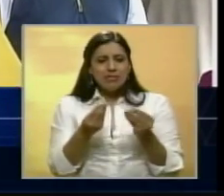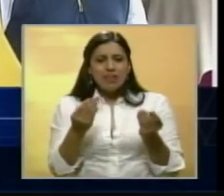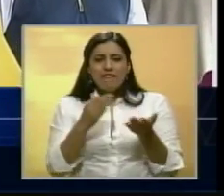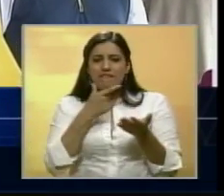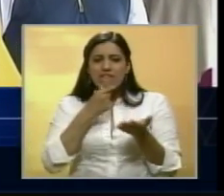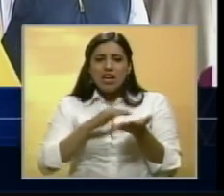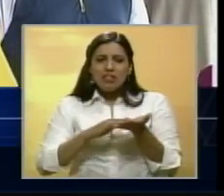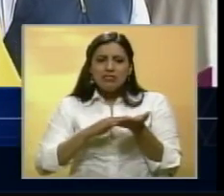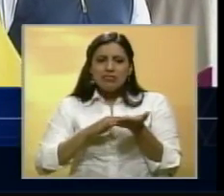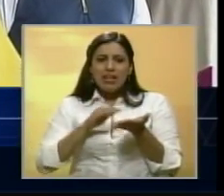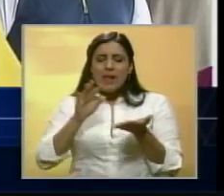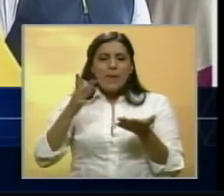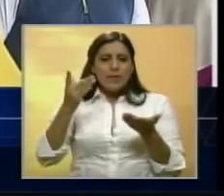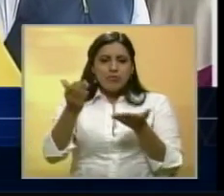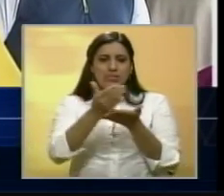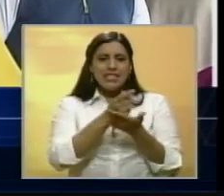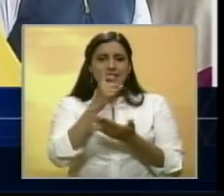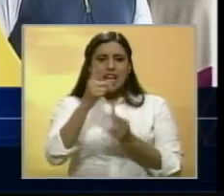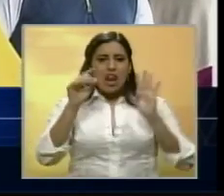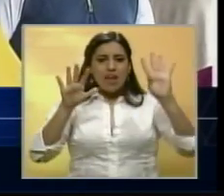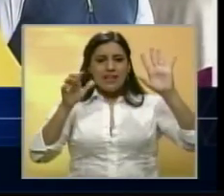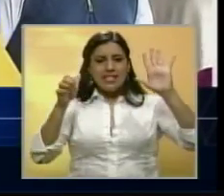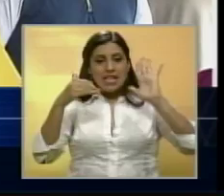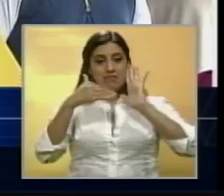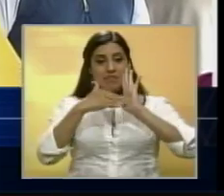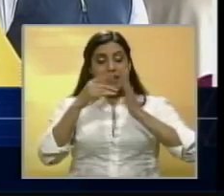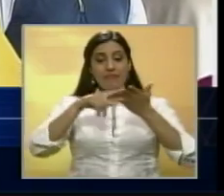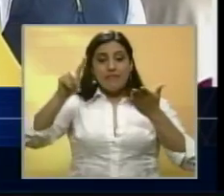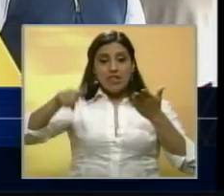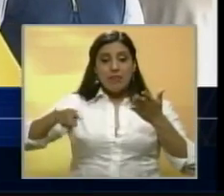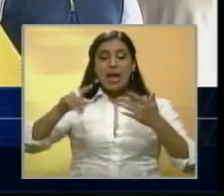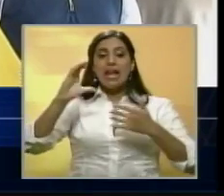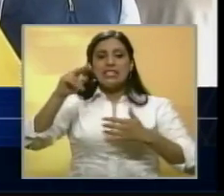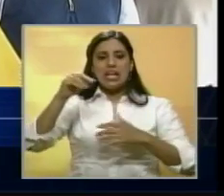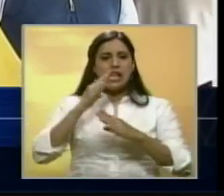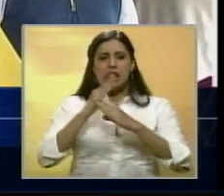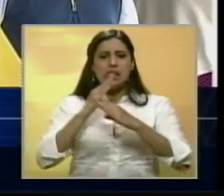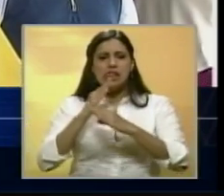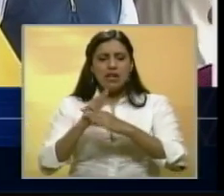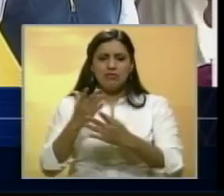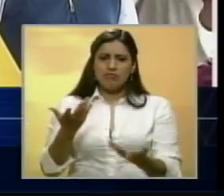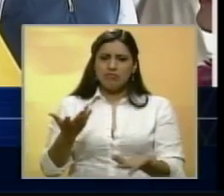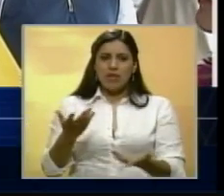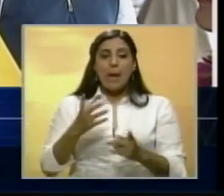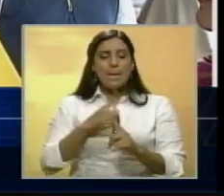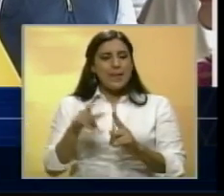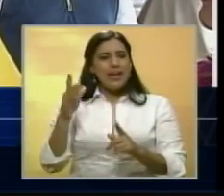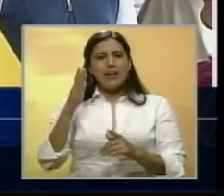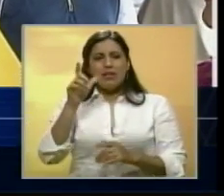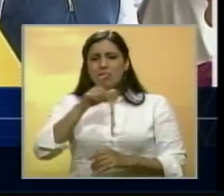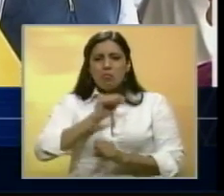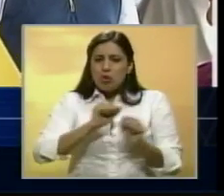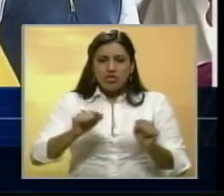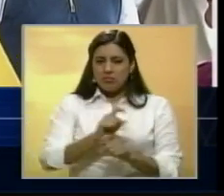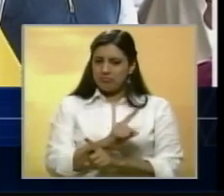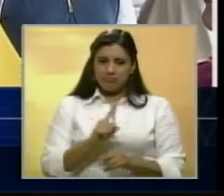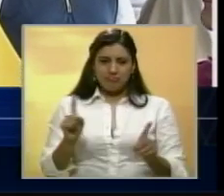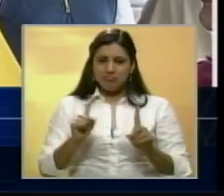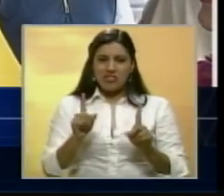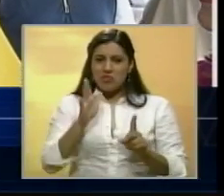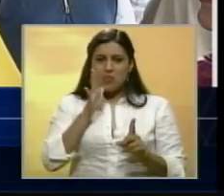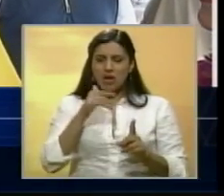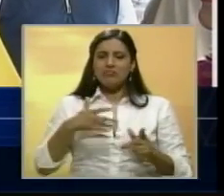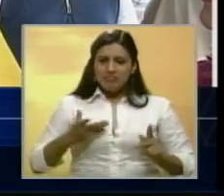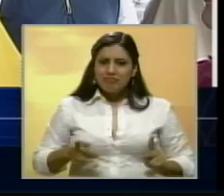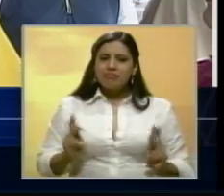tan sencillo como recoger 196.000 firmas, el gobierno a través del CNN nos lo ha querido poner muy difícil. Pero la palabra imposible no existe